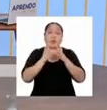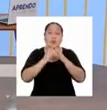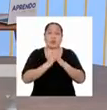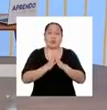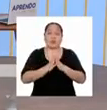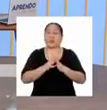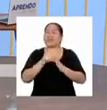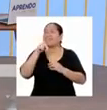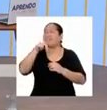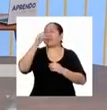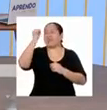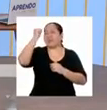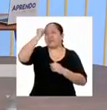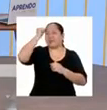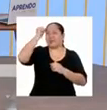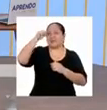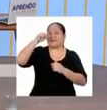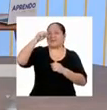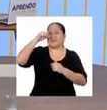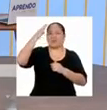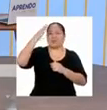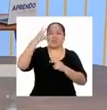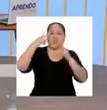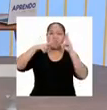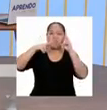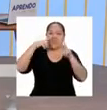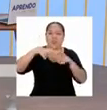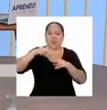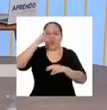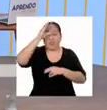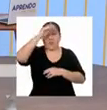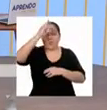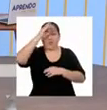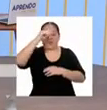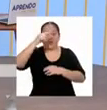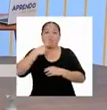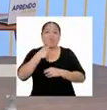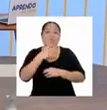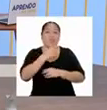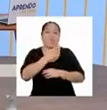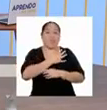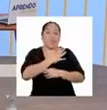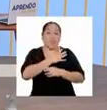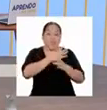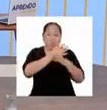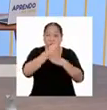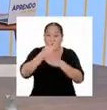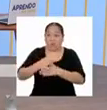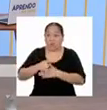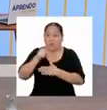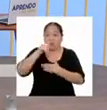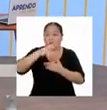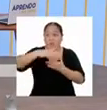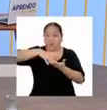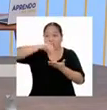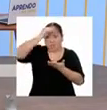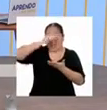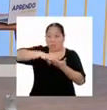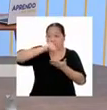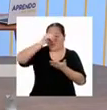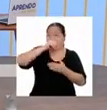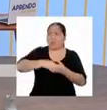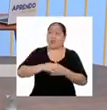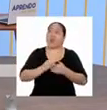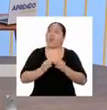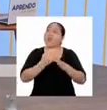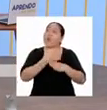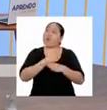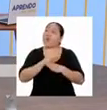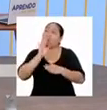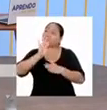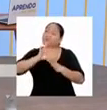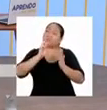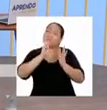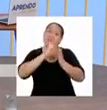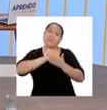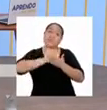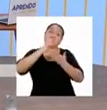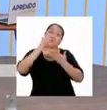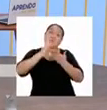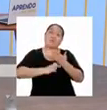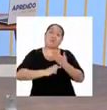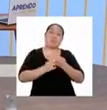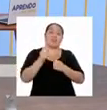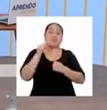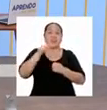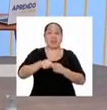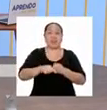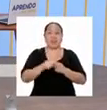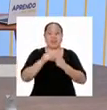lo dude. Yo siempre veo en las redes que los chicos y chicas de cuarto comparten sus aprendizajes, sus proyectos. Eso demuestra